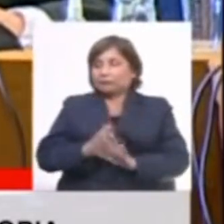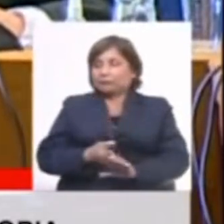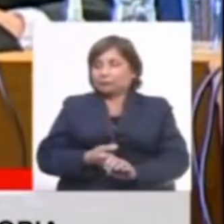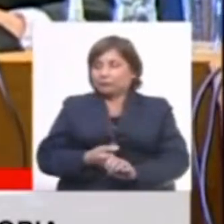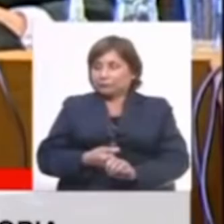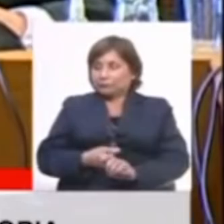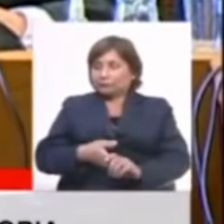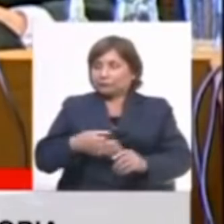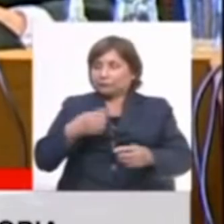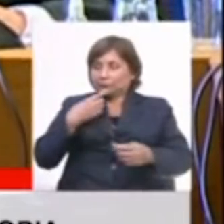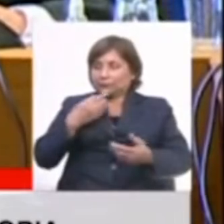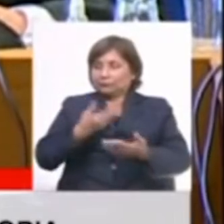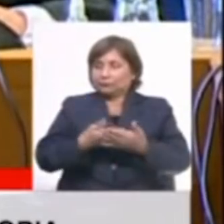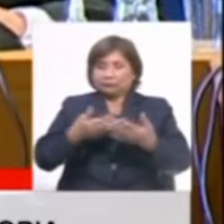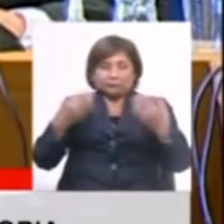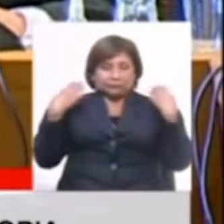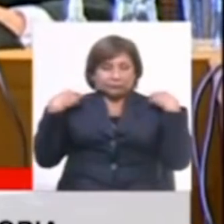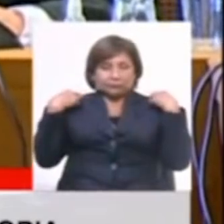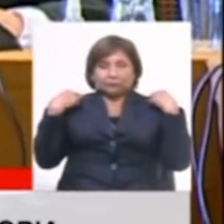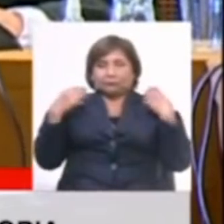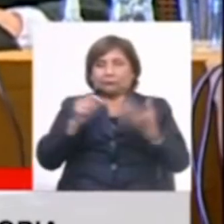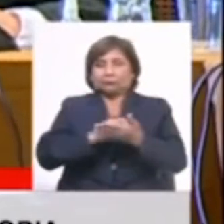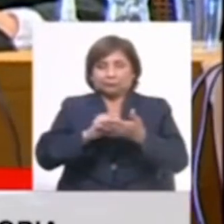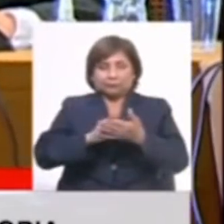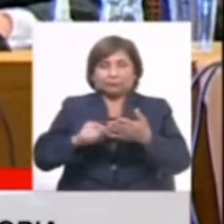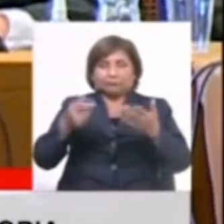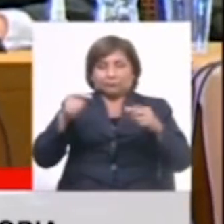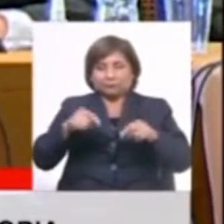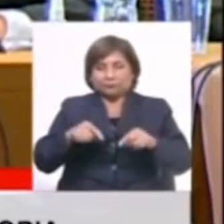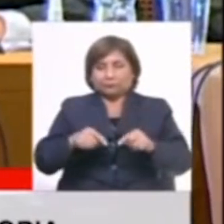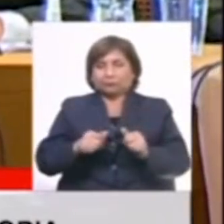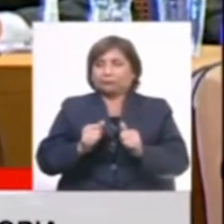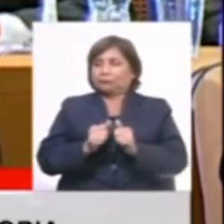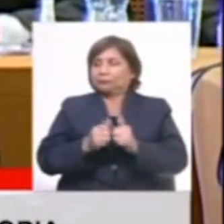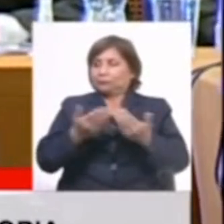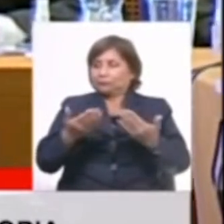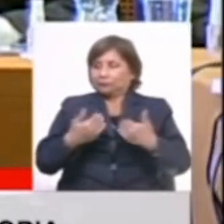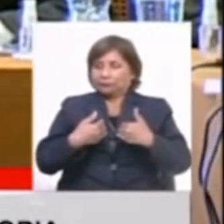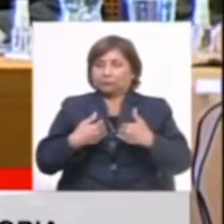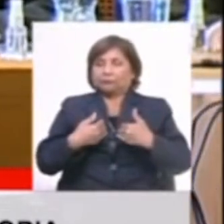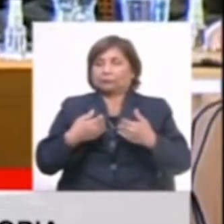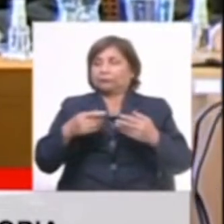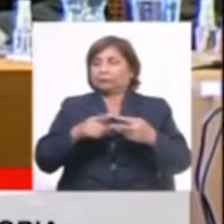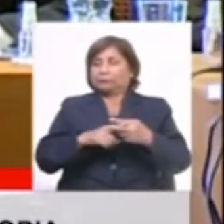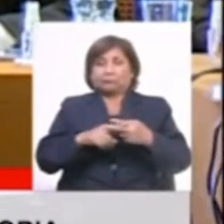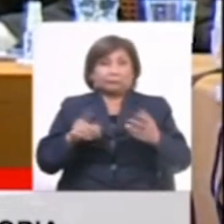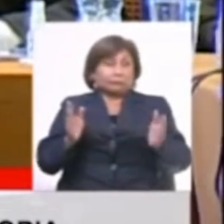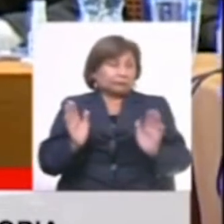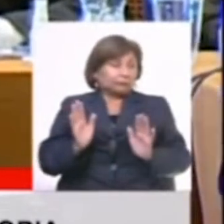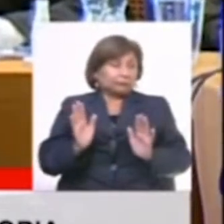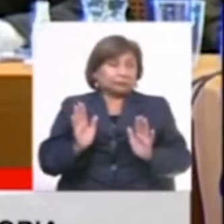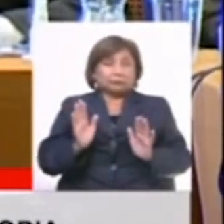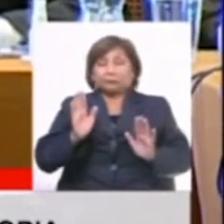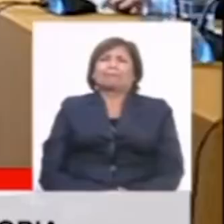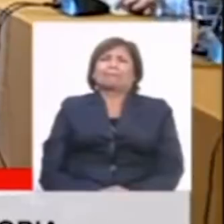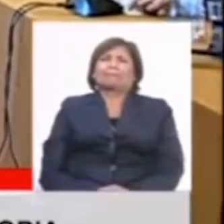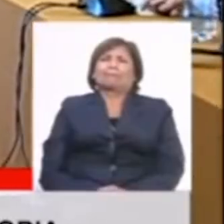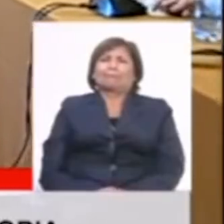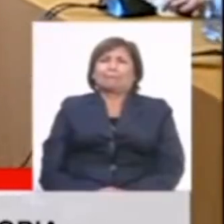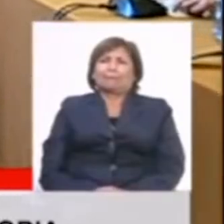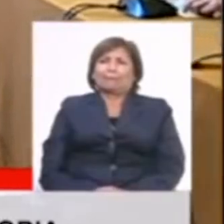Lo pueden redactar en su oficina y usted lo puede firmar acá. Ahora, si usted quiere retirarse, está en su